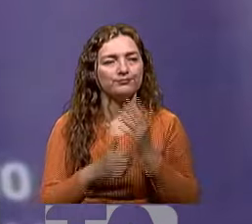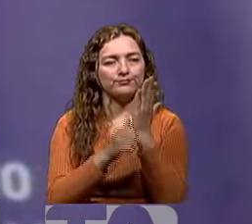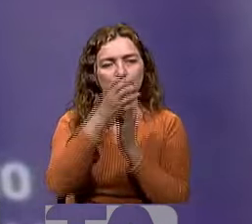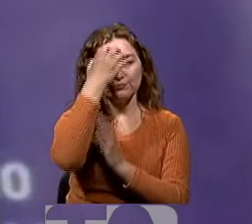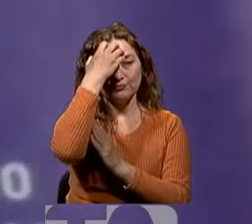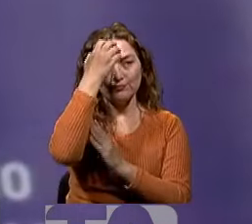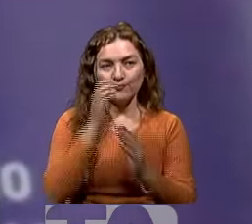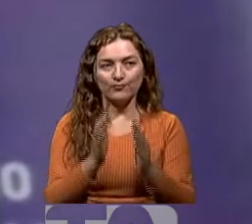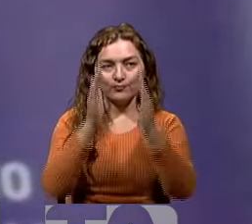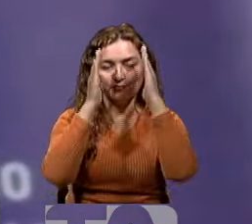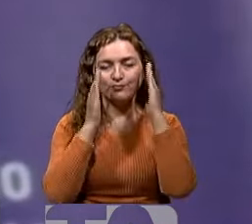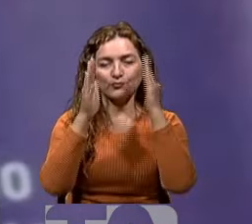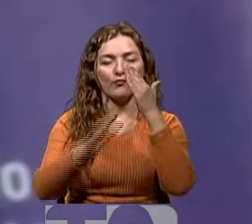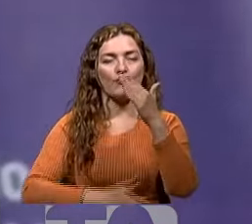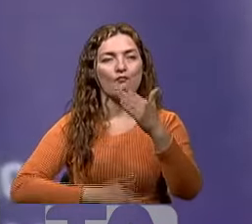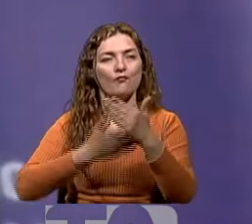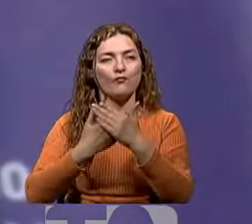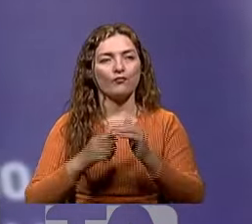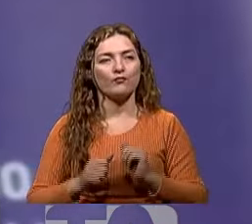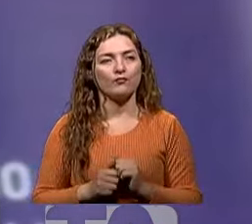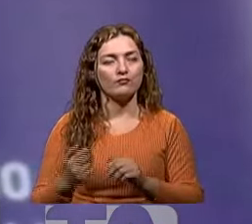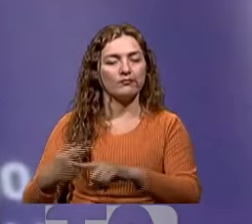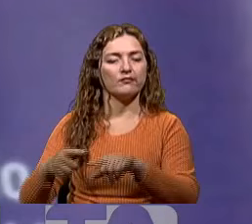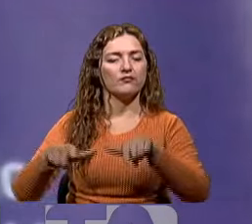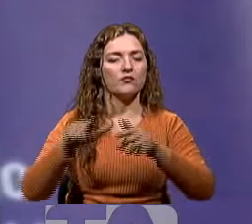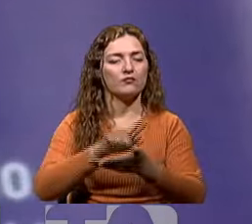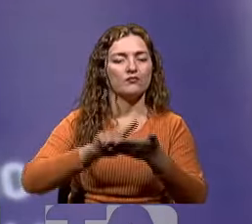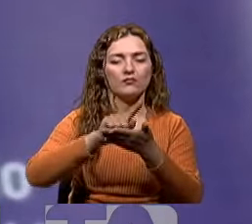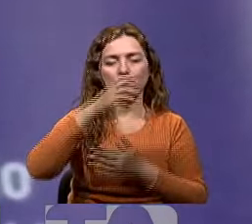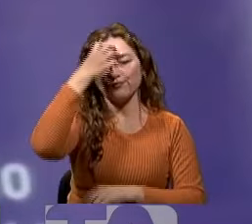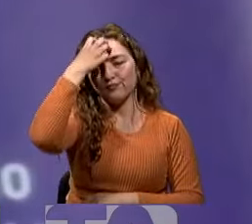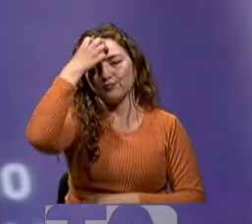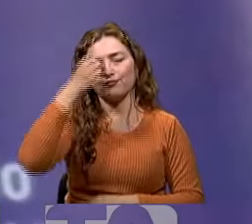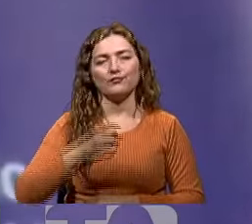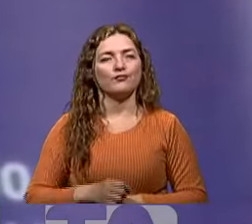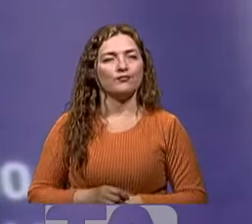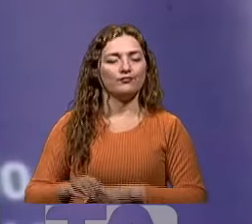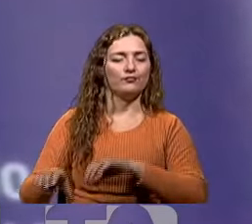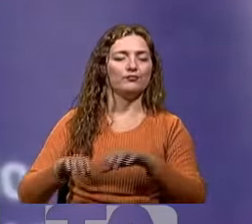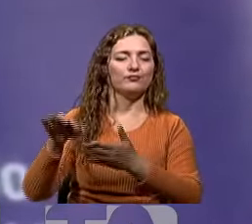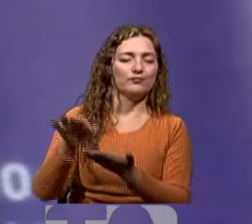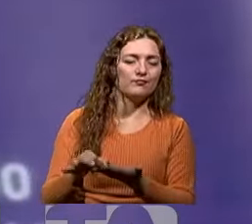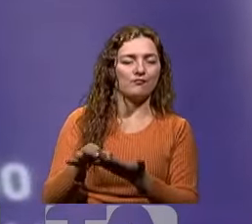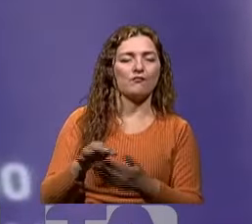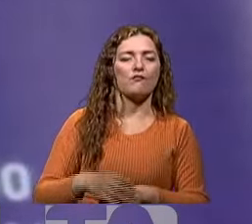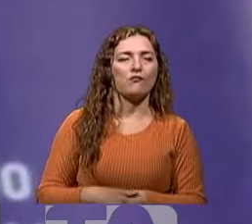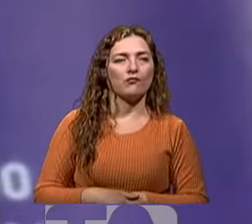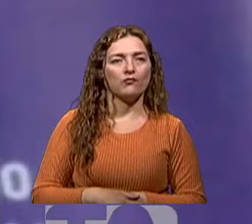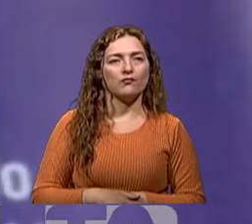está dando atención en absolutamente todos los puntos, en los distritos educativos, en las coordinaciones zonales,